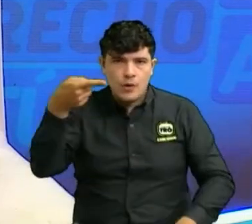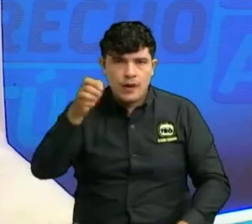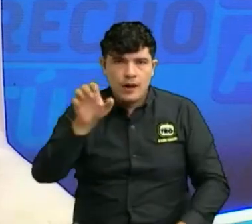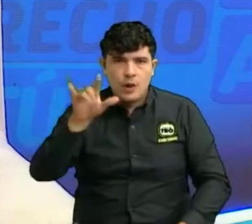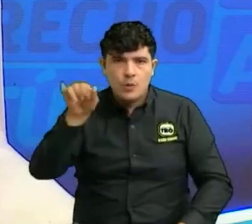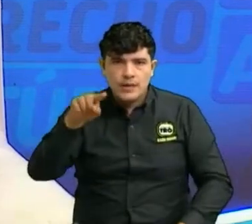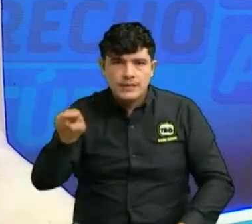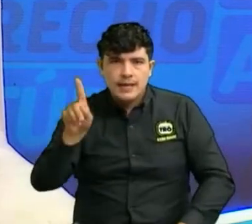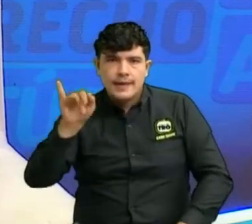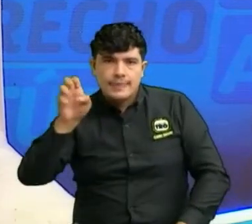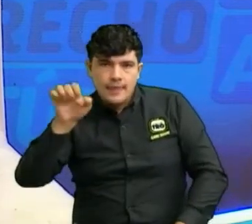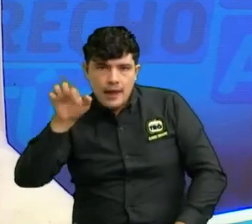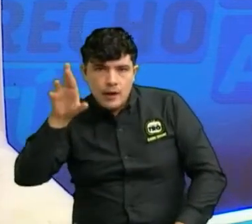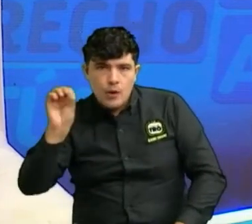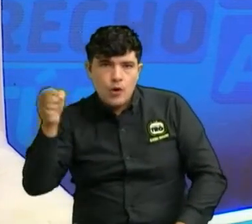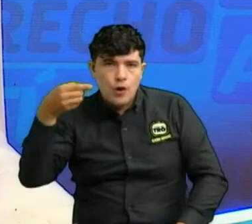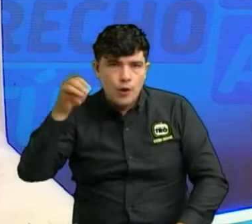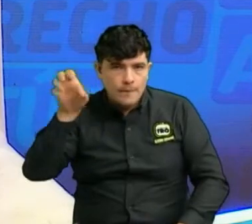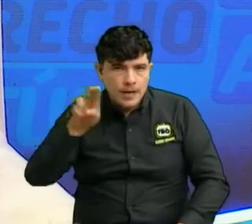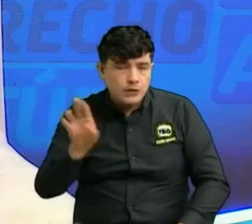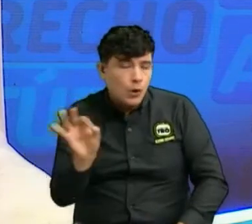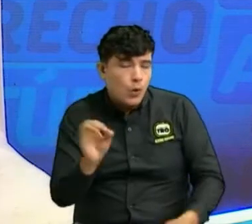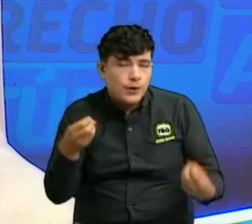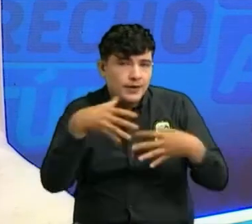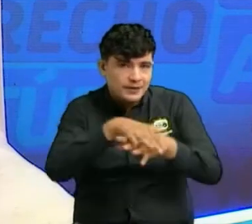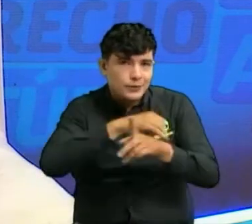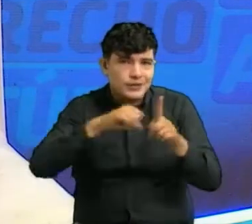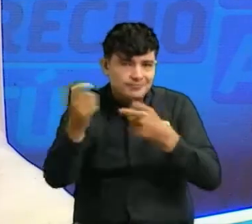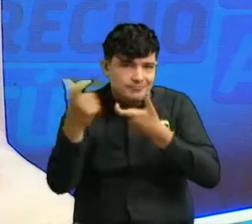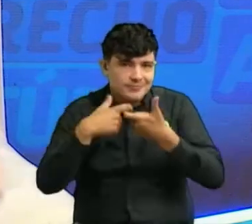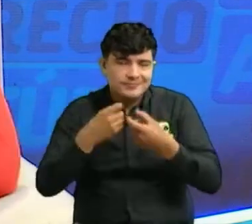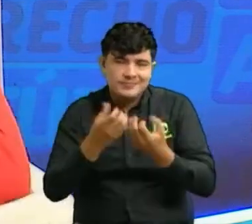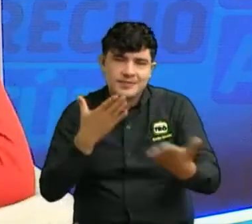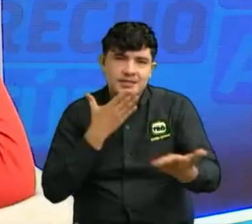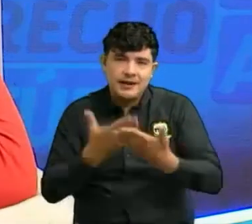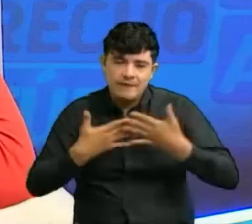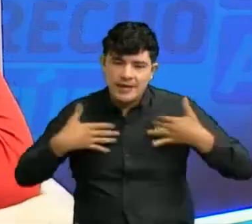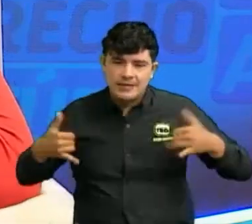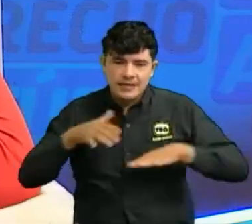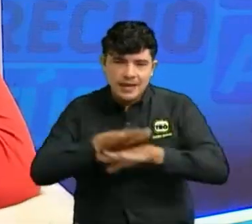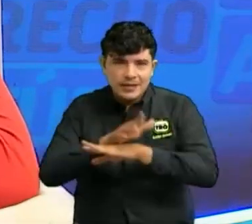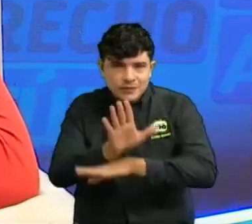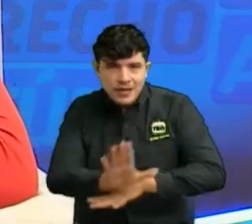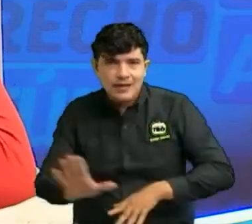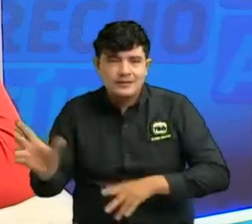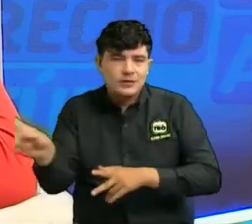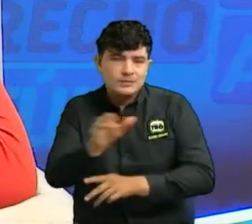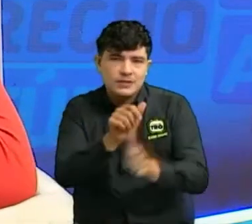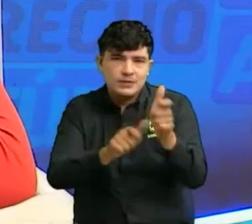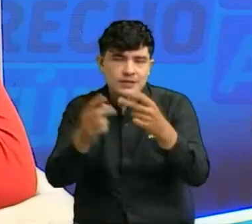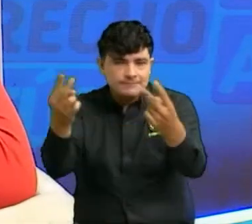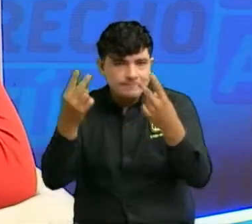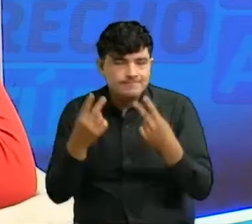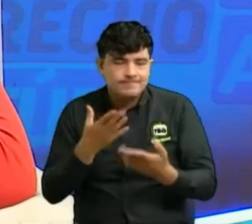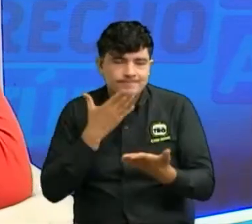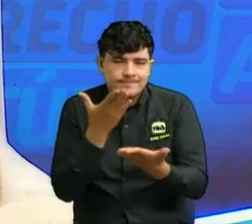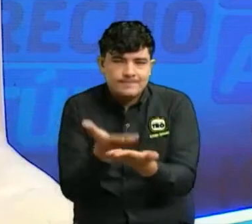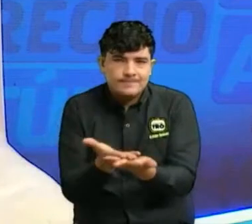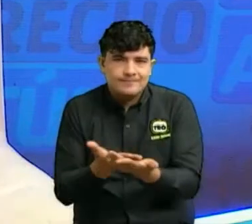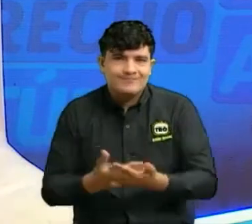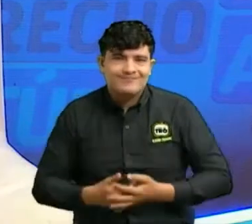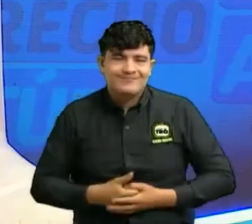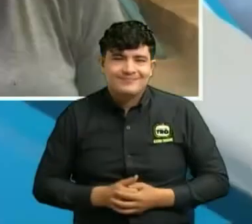www.jorgeluisquinterogomez o a través de las redes. Muchas gracias y feliz tarde para la doctora Marlene, para Paola, para todos los televidentes de Actúe en